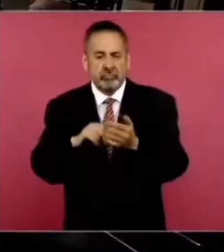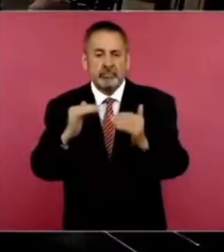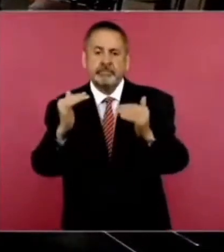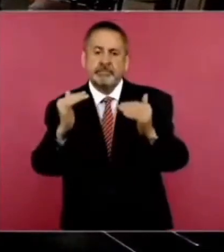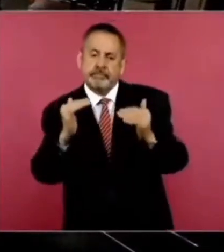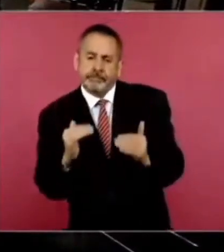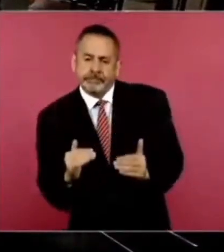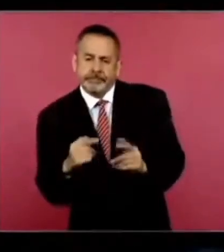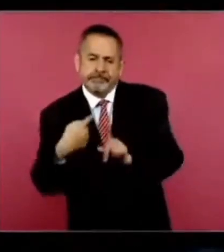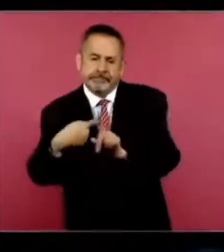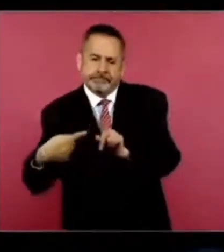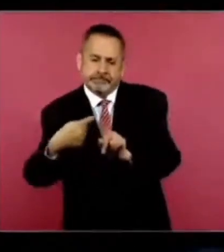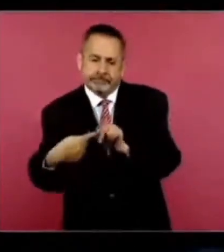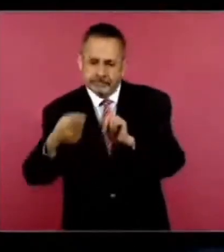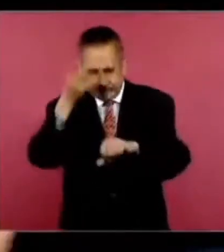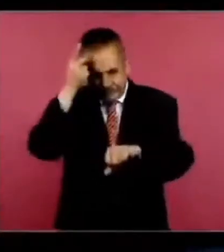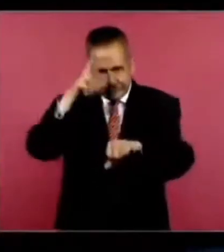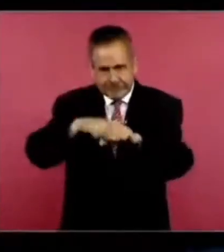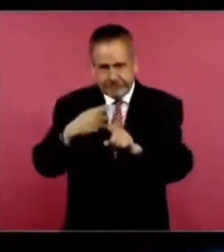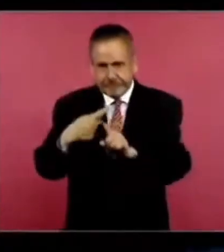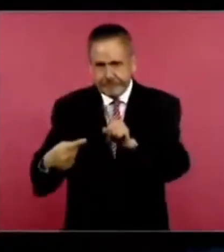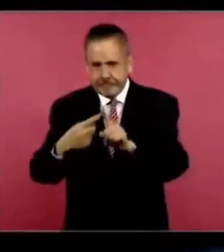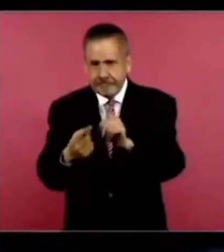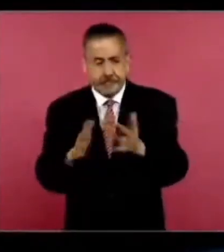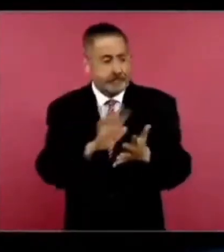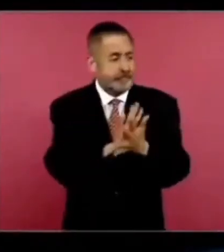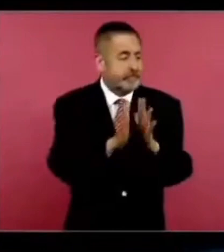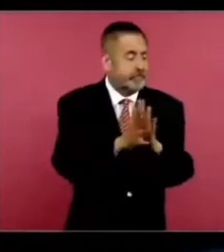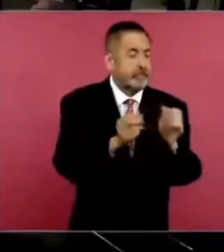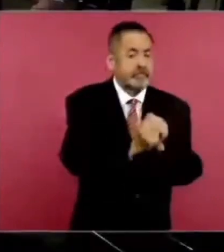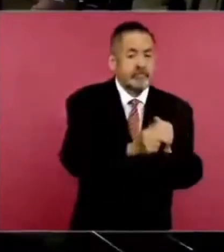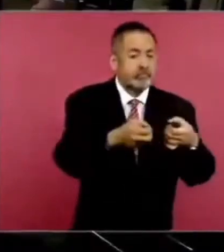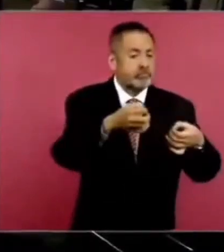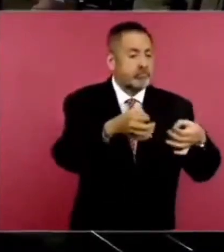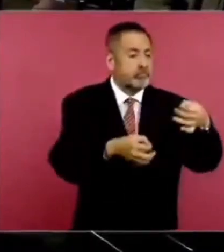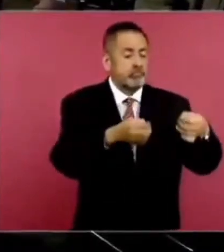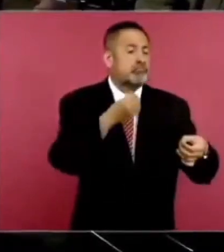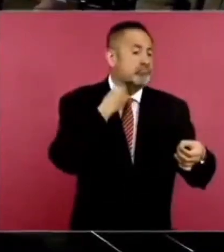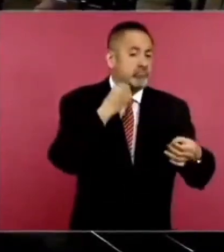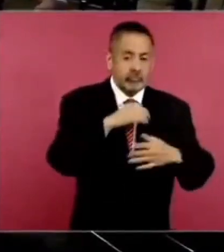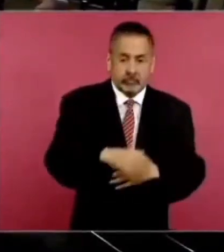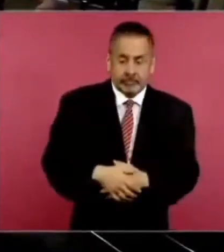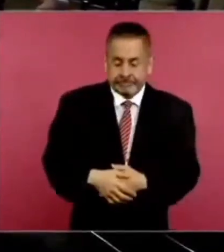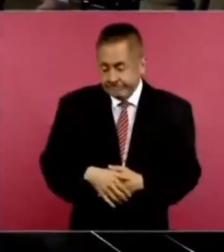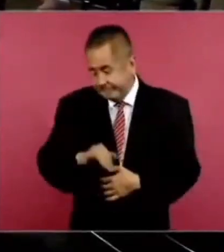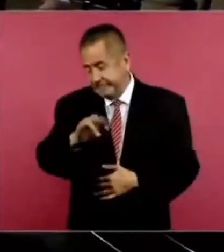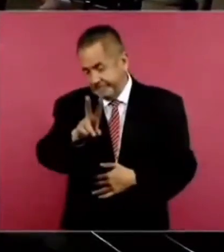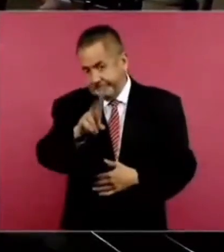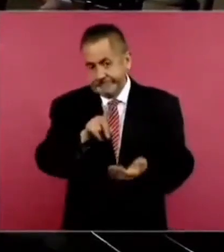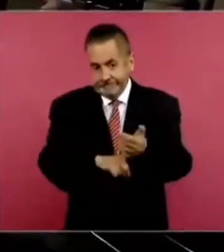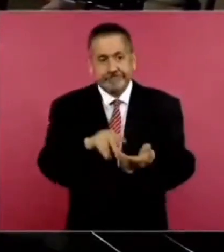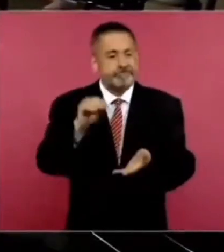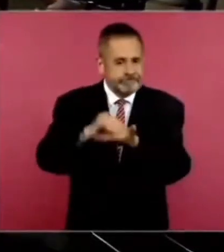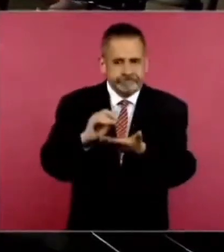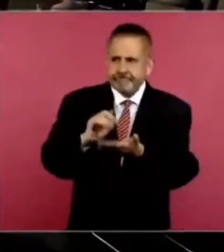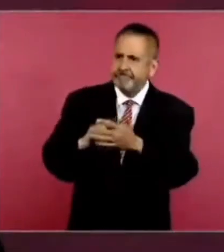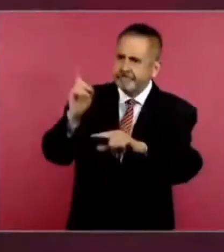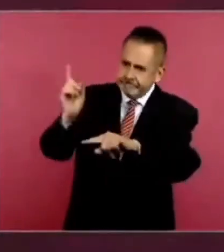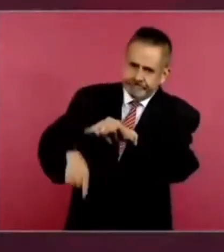de abogados y jueces locales y Sí, federales. Persisten. Es que todavía hay que seguir